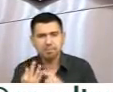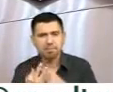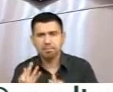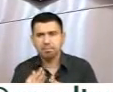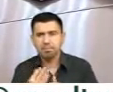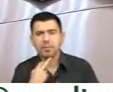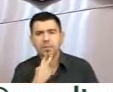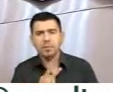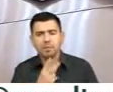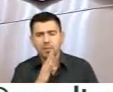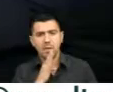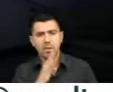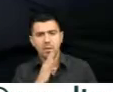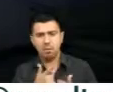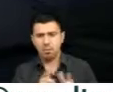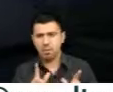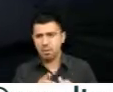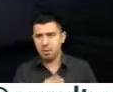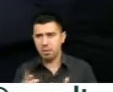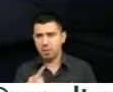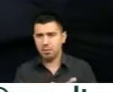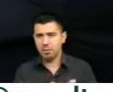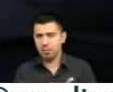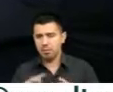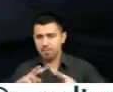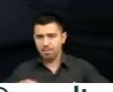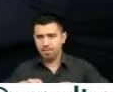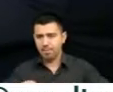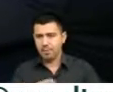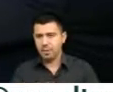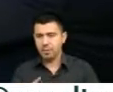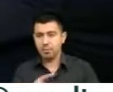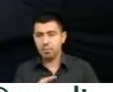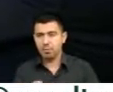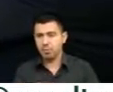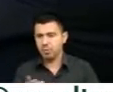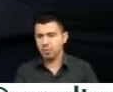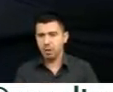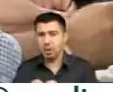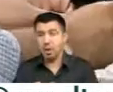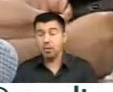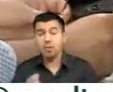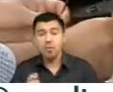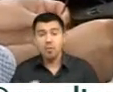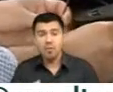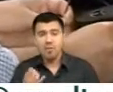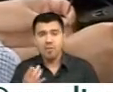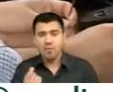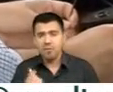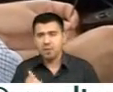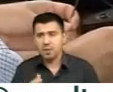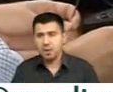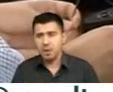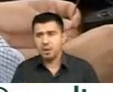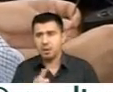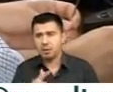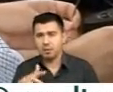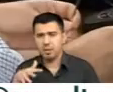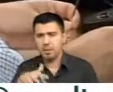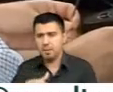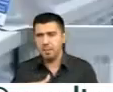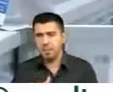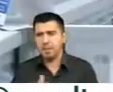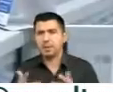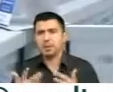libre en una investigación que adelanta el ente de control por un presunto daño fiscal ocasionado a la empresa de ácido y más